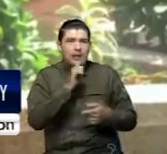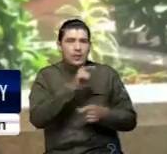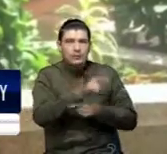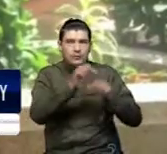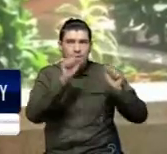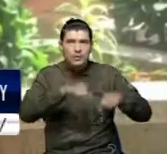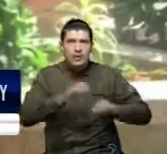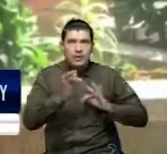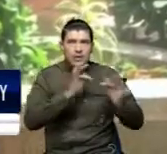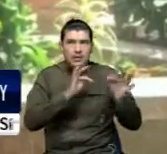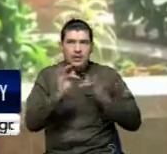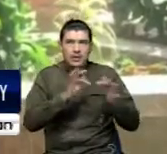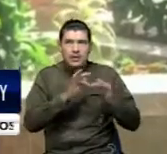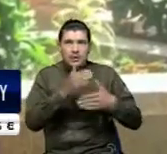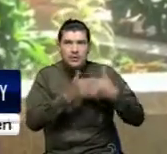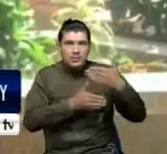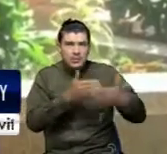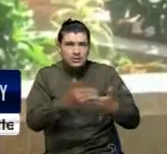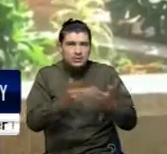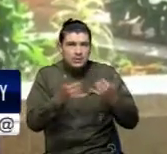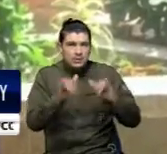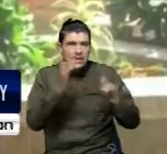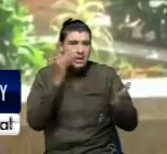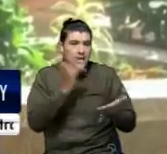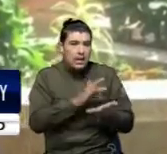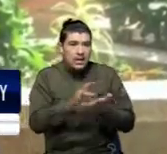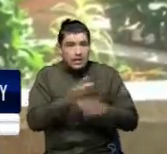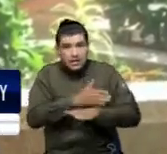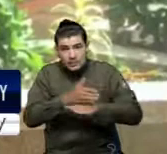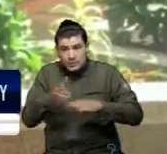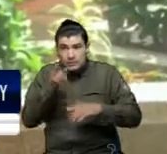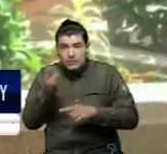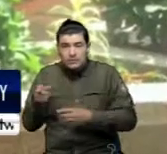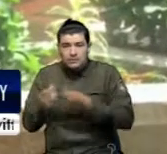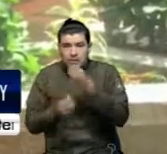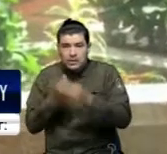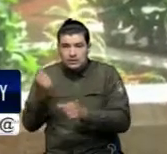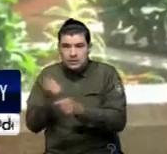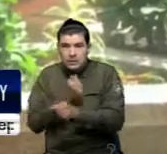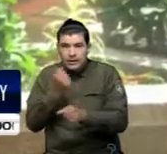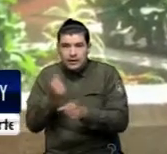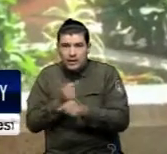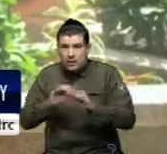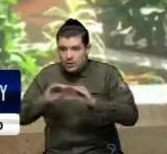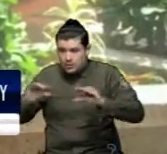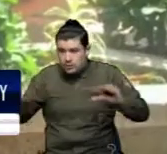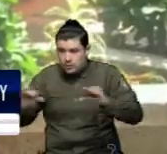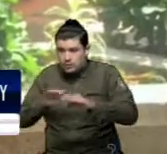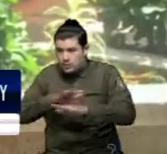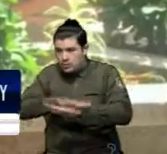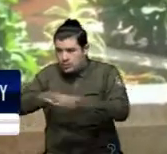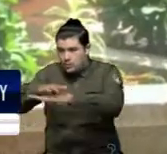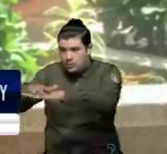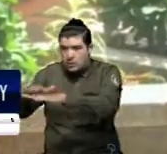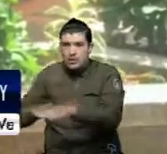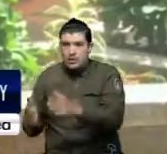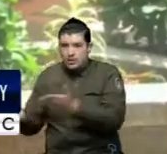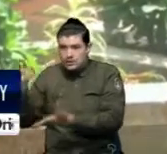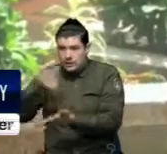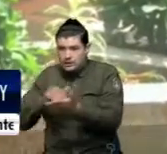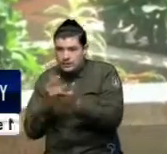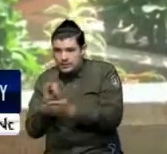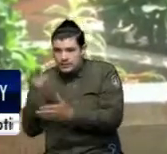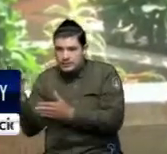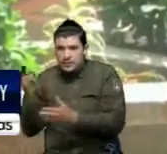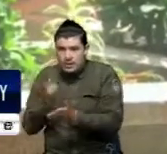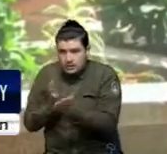su tratamiento y disposición final. Posteriormente se desarrollan los trabajos de relleno y revegetalización para mantener